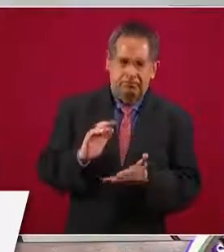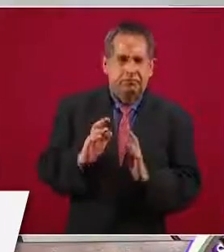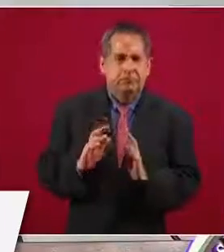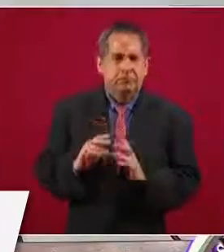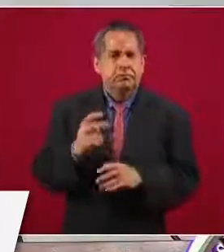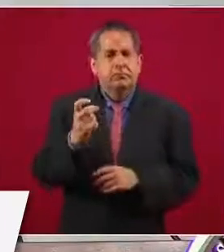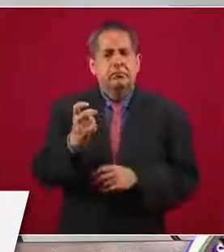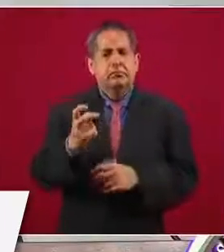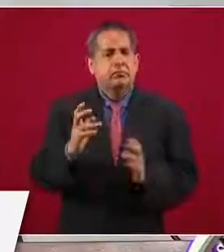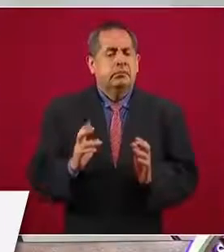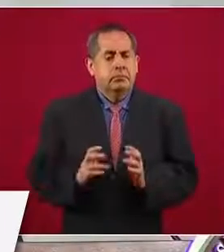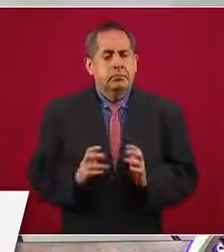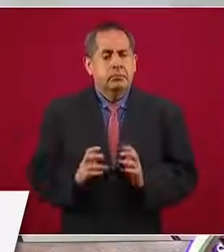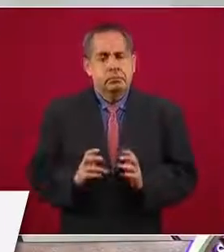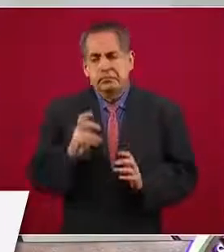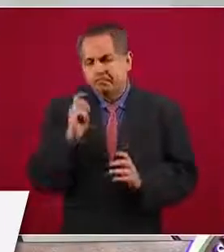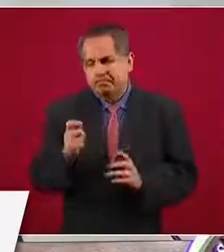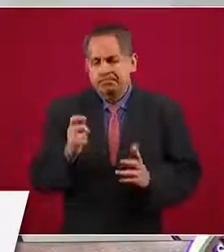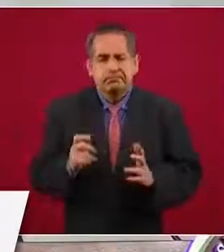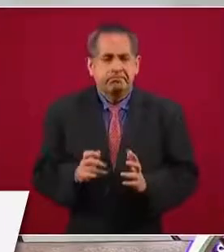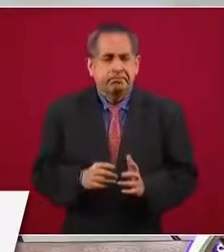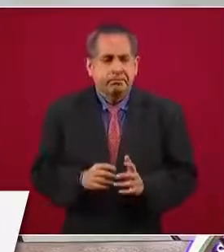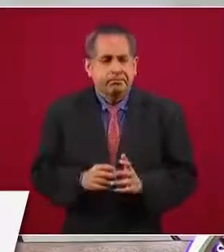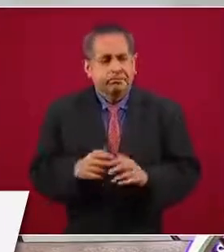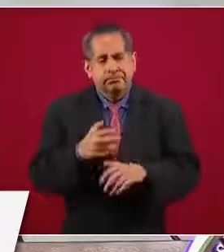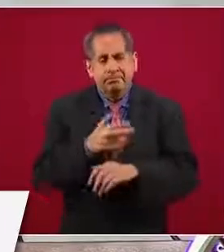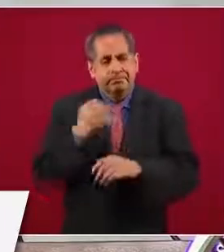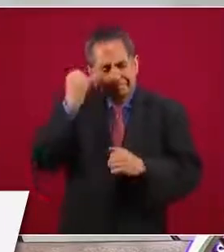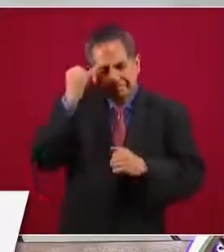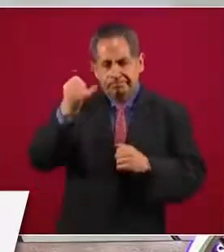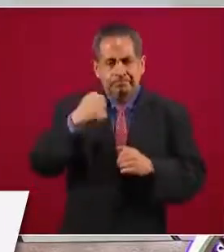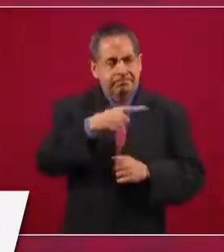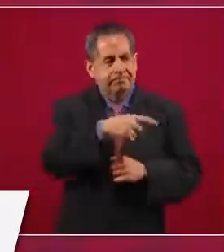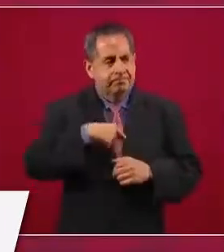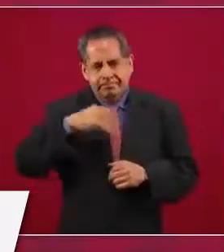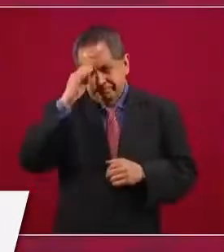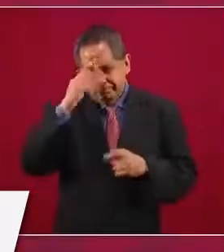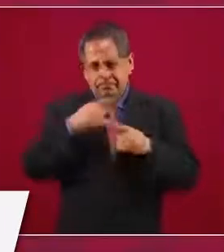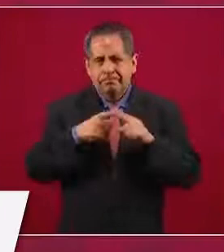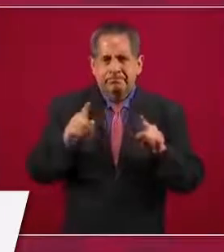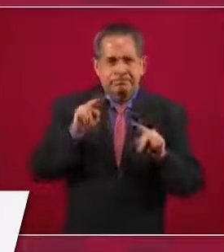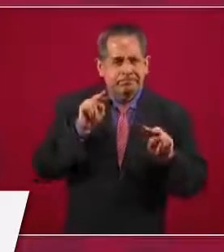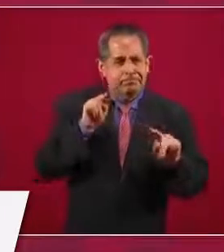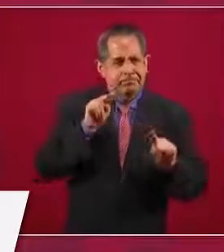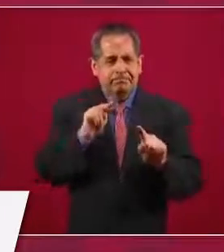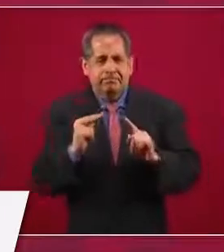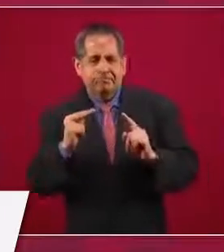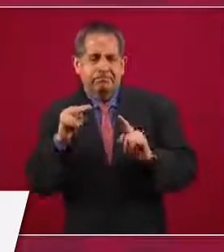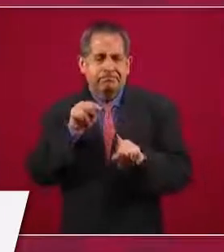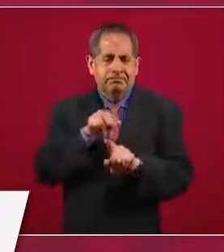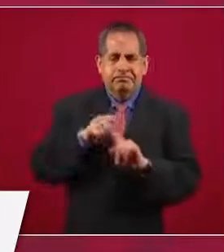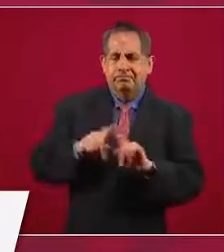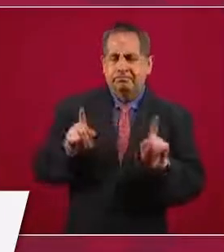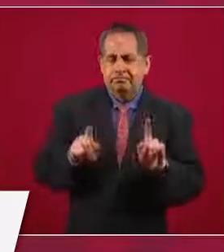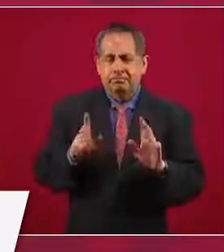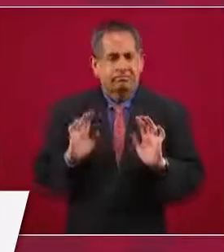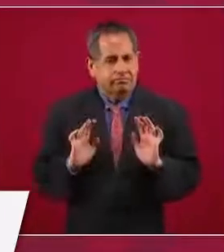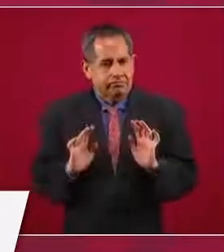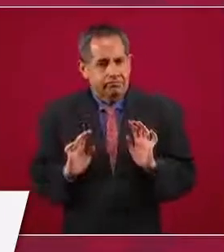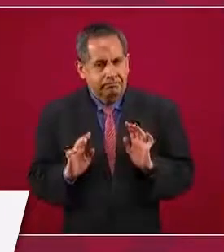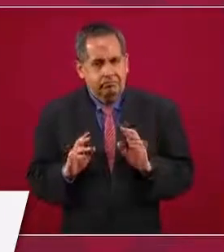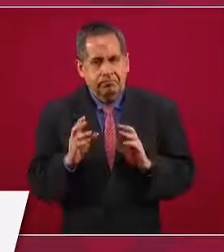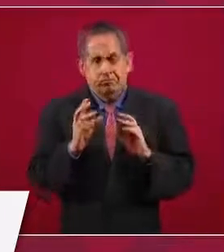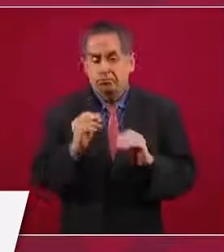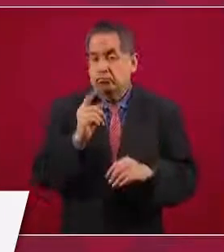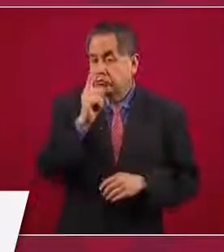entonces son mecanismos distintos y le tenemos mucho